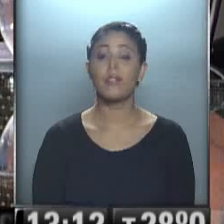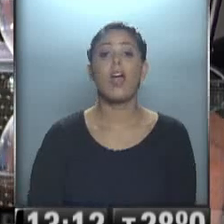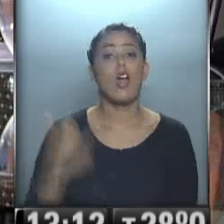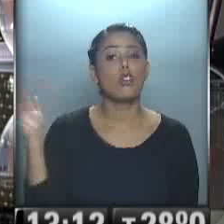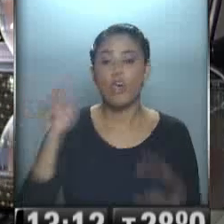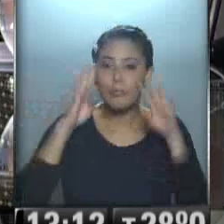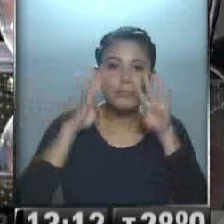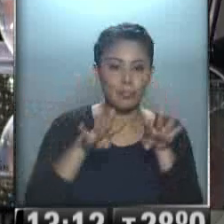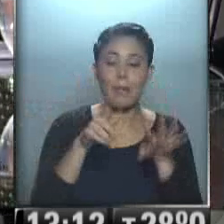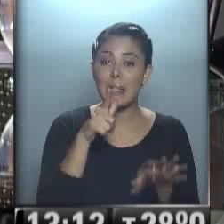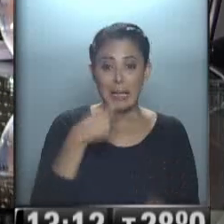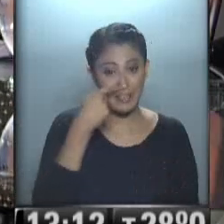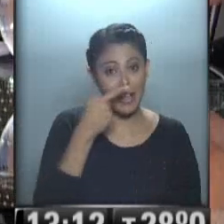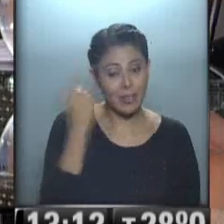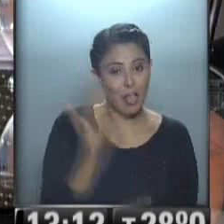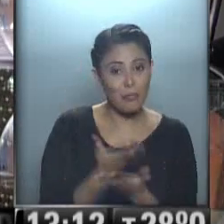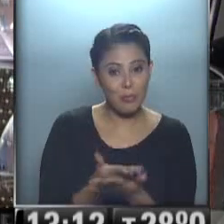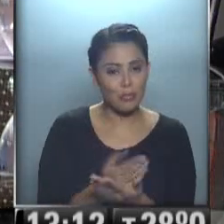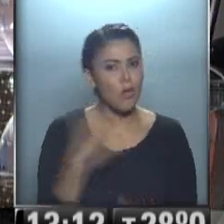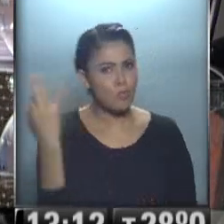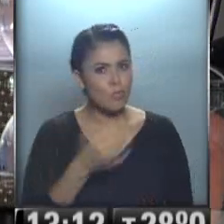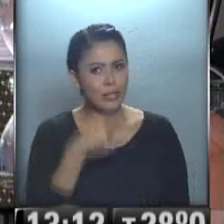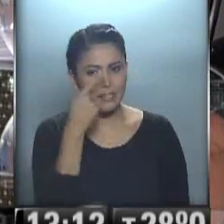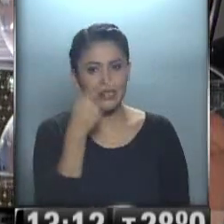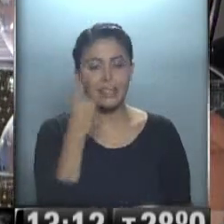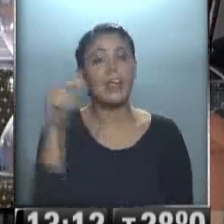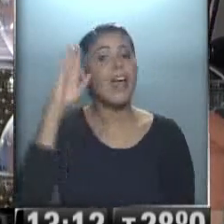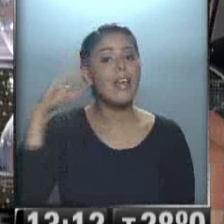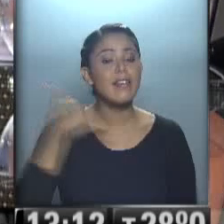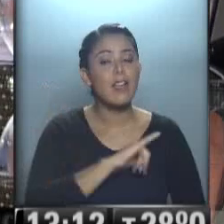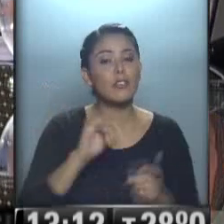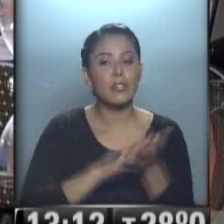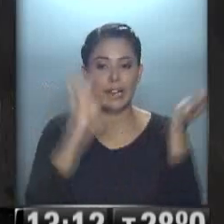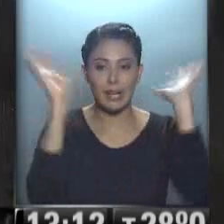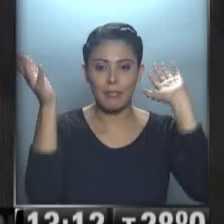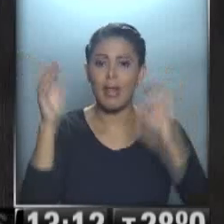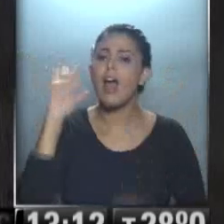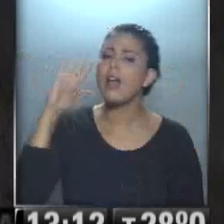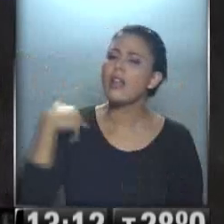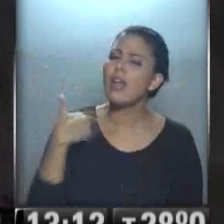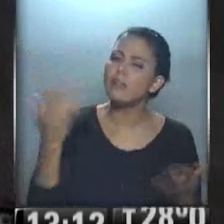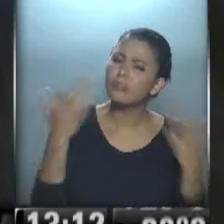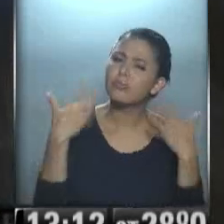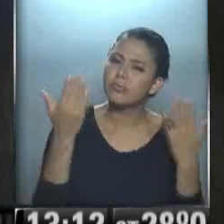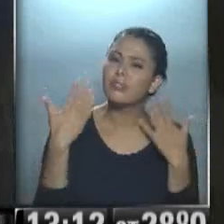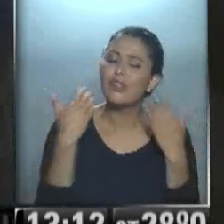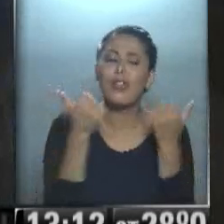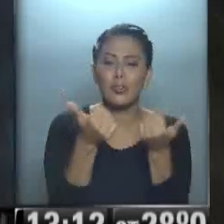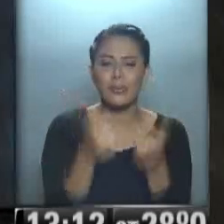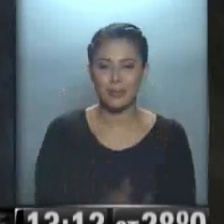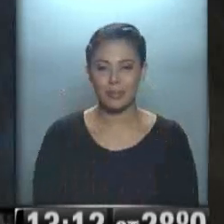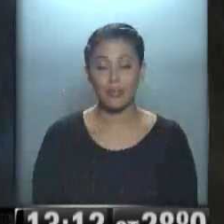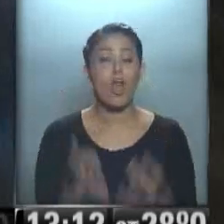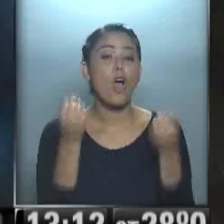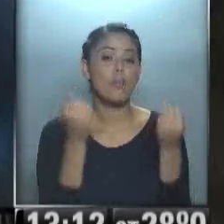Estamos todos mirando, ¿eh? Nos pareció interesante la propuesta de esta obra de interesante. Teatro. Nadia, ahora con el tiempo. Nadia, va a ser mucho calor, ¿cómo te va? Muy bien,